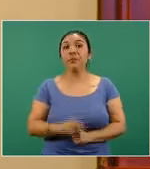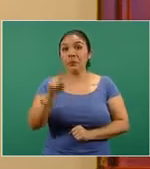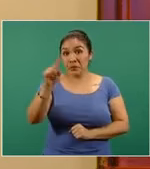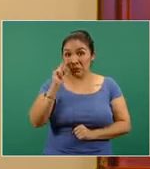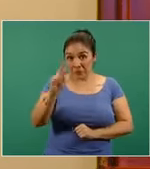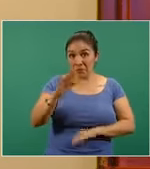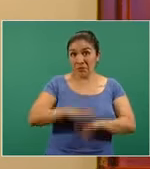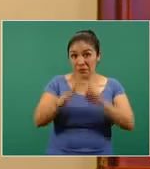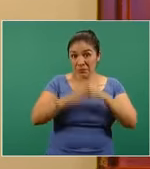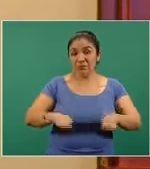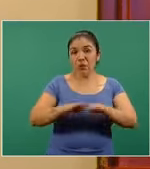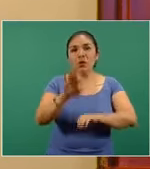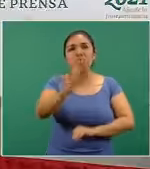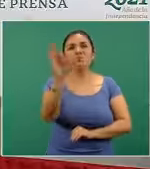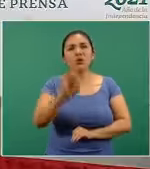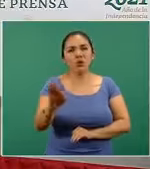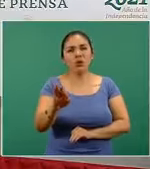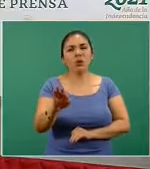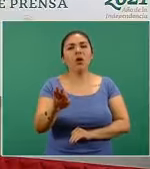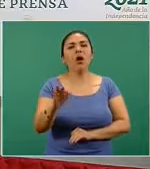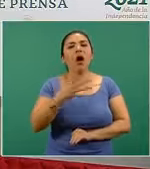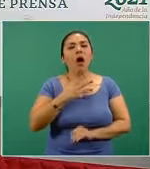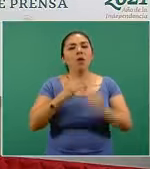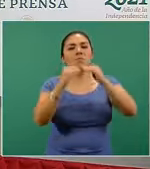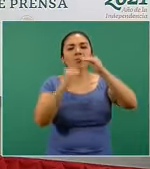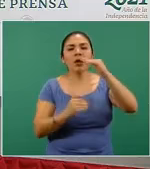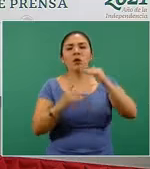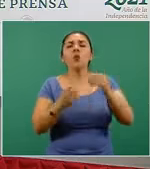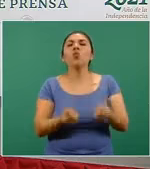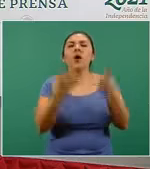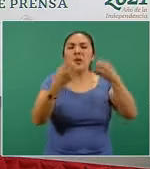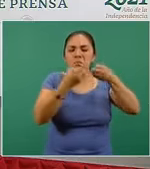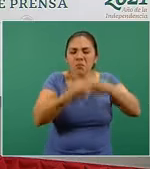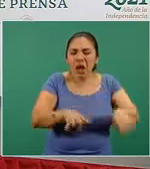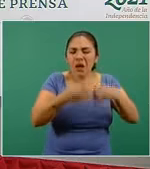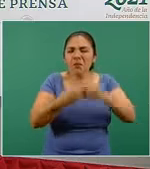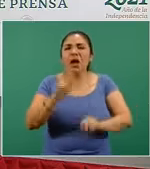destacando el porcentaje muy bajo de dosis perdidas,